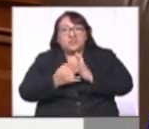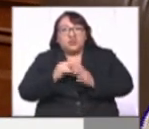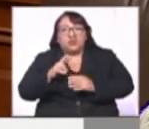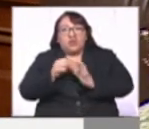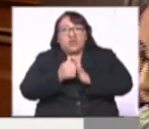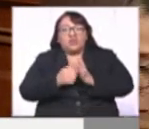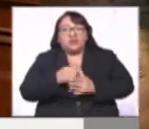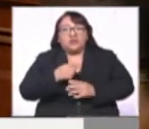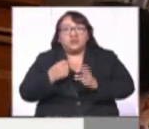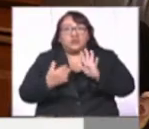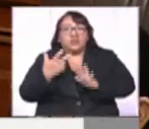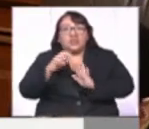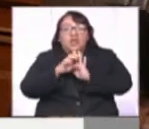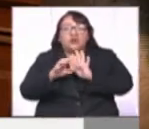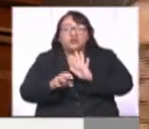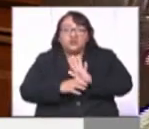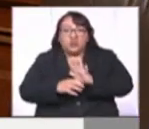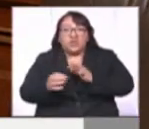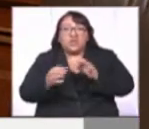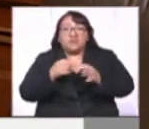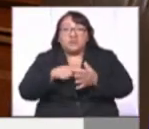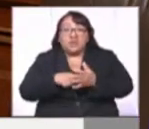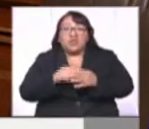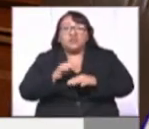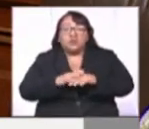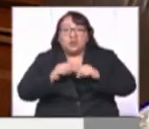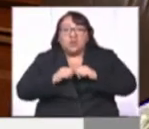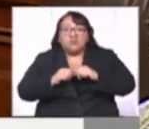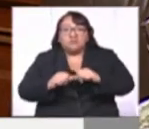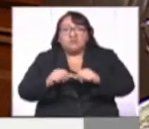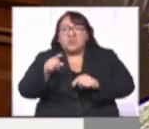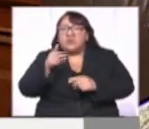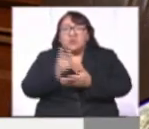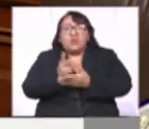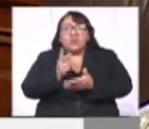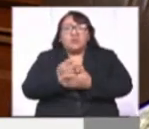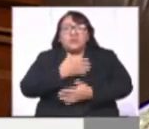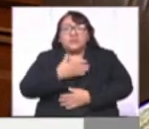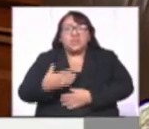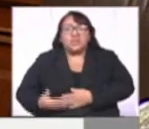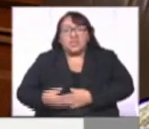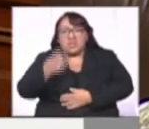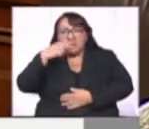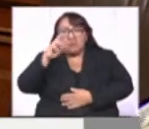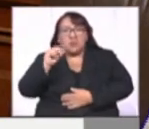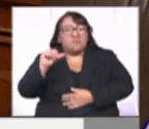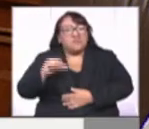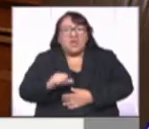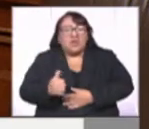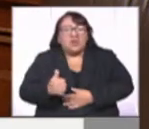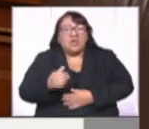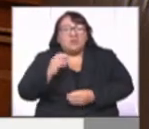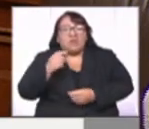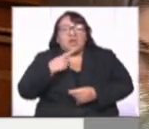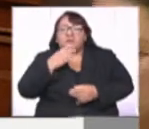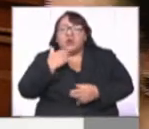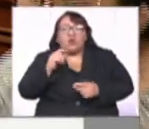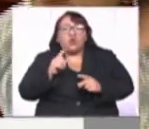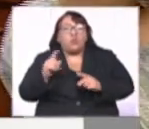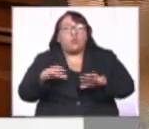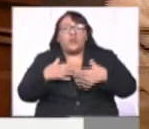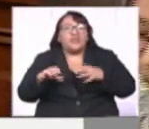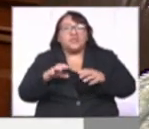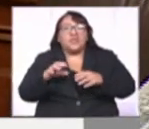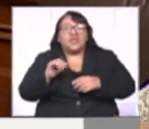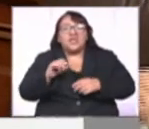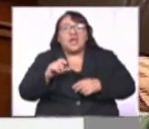artículo 113 de la Constitución que hace referencia a la permanente incapacidad moral del presidente de la República como causal para vacarlo del cargo.